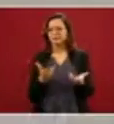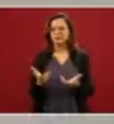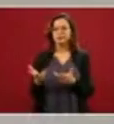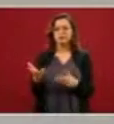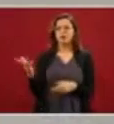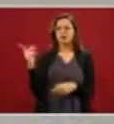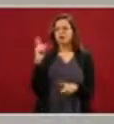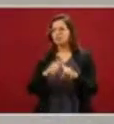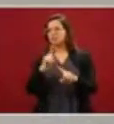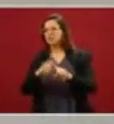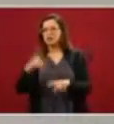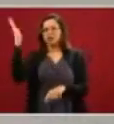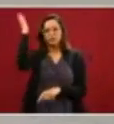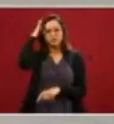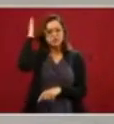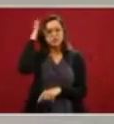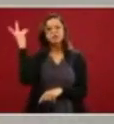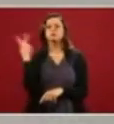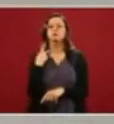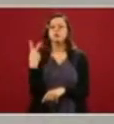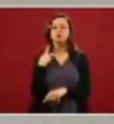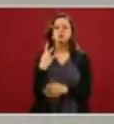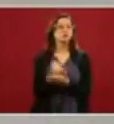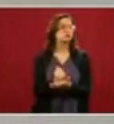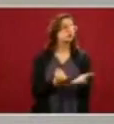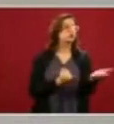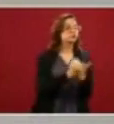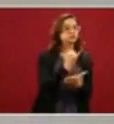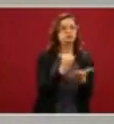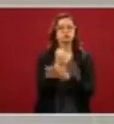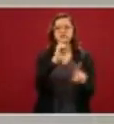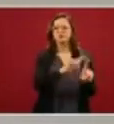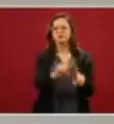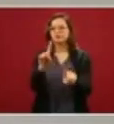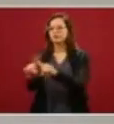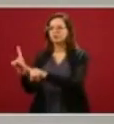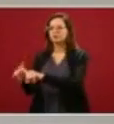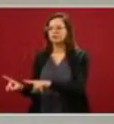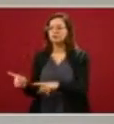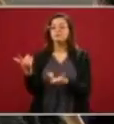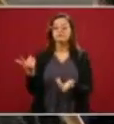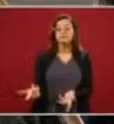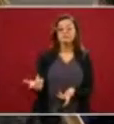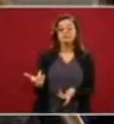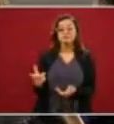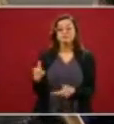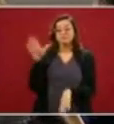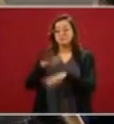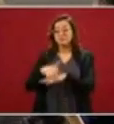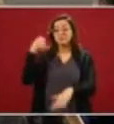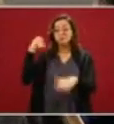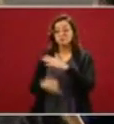liderazgos políticos, y se están tomando diversas decisiones que si uno hace un análisis cuidadoso y